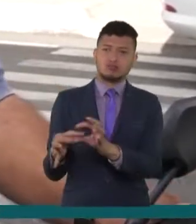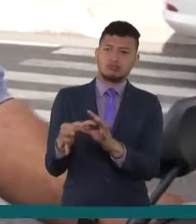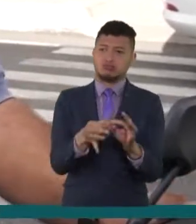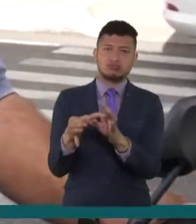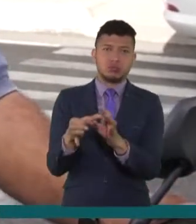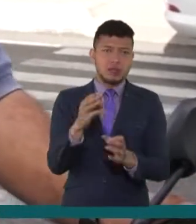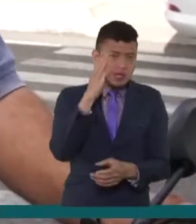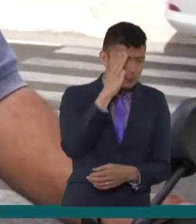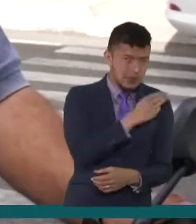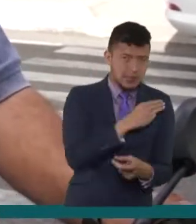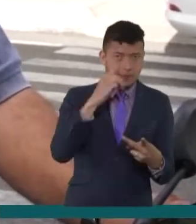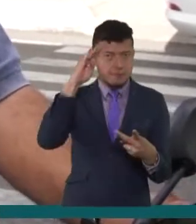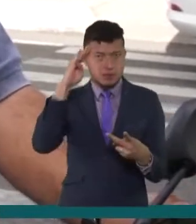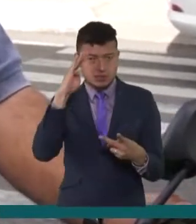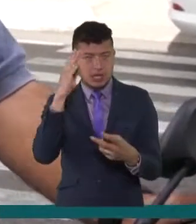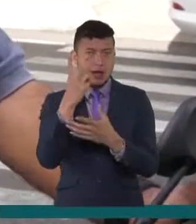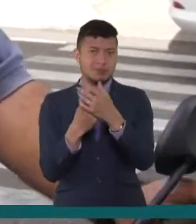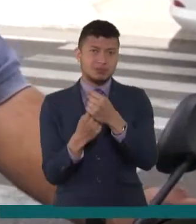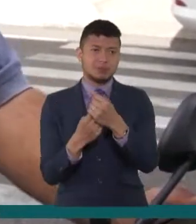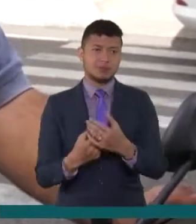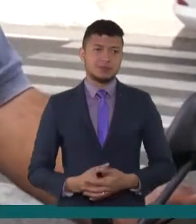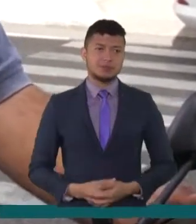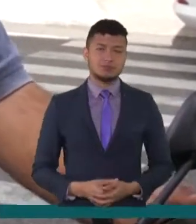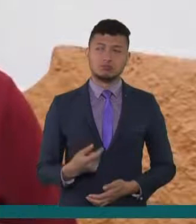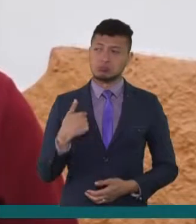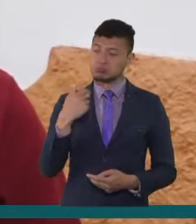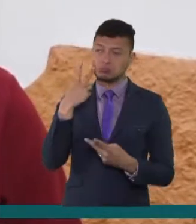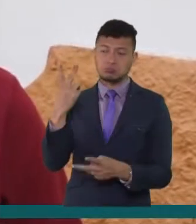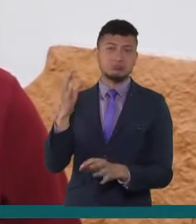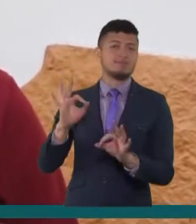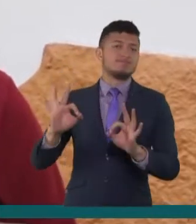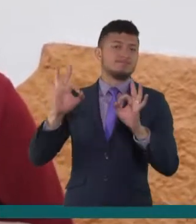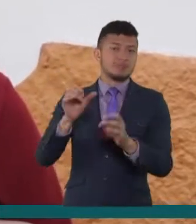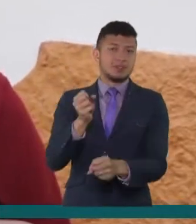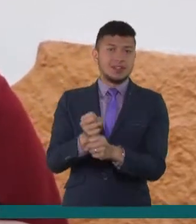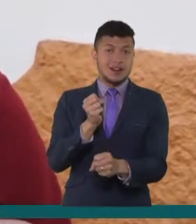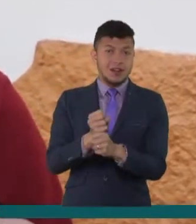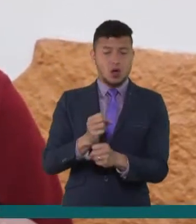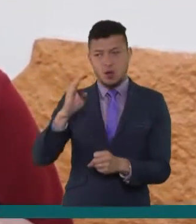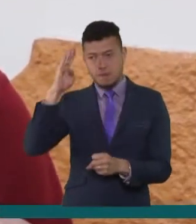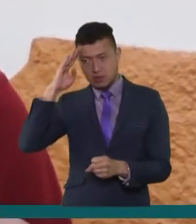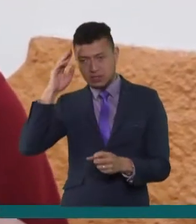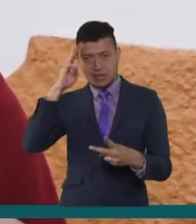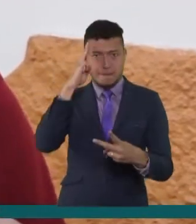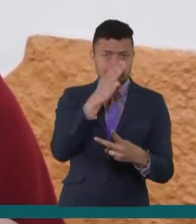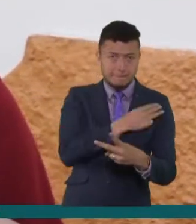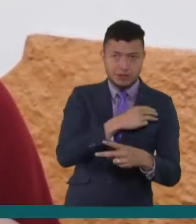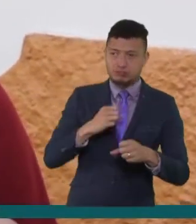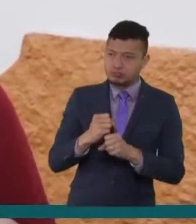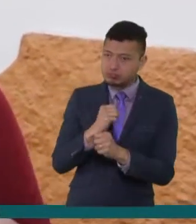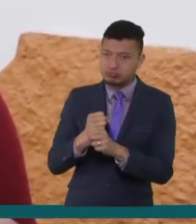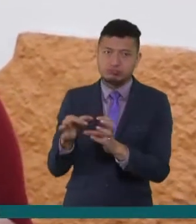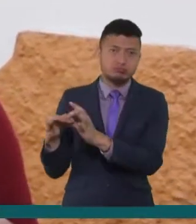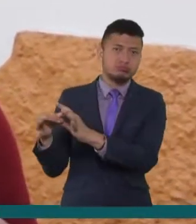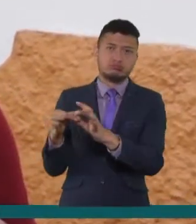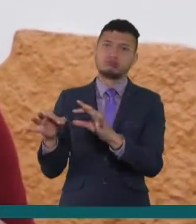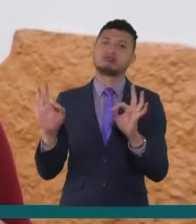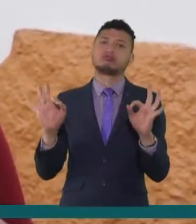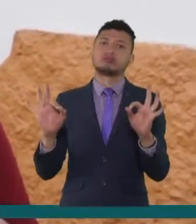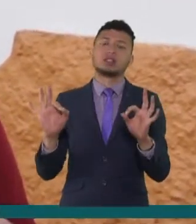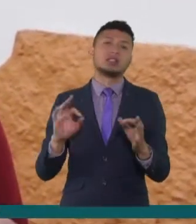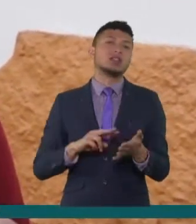se observa ese trabajo conjunto entre el Ejército y la Policía. Me parece excelente el trabajo que la Policía y el Ejército están